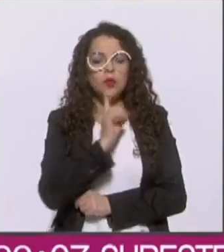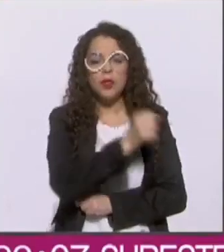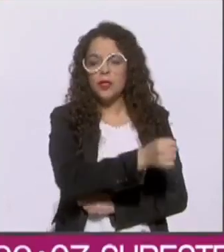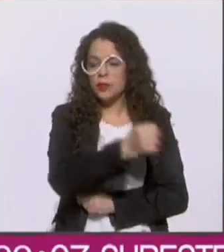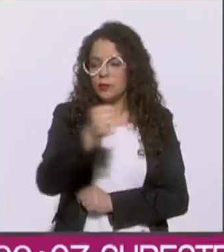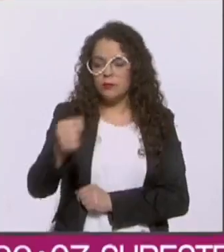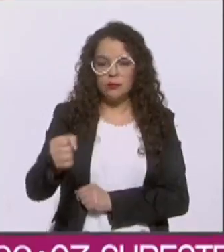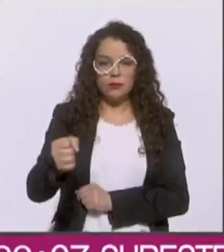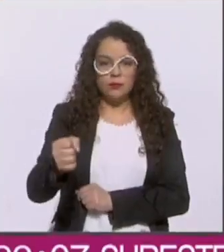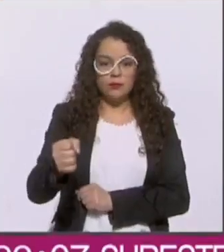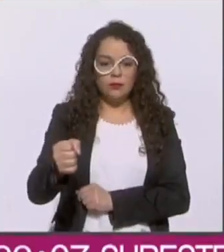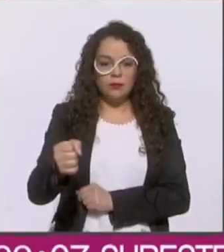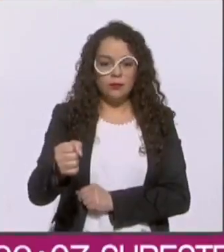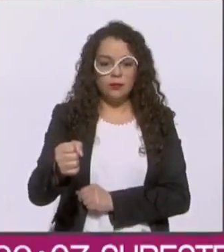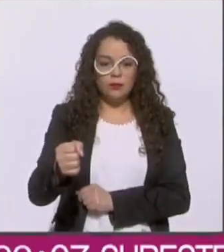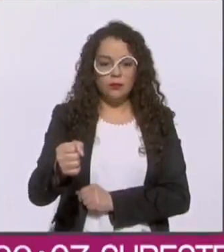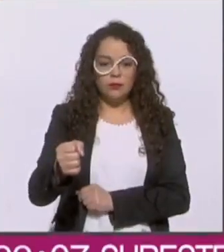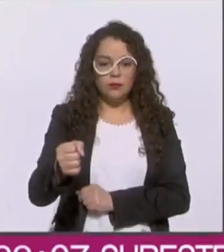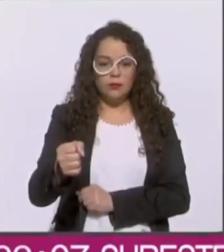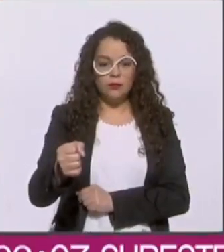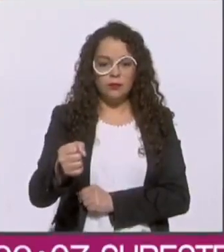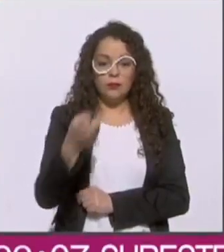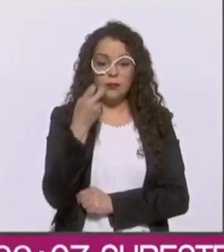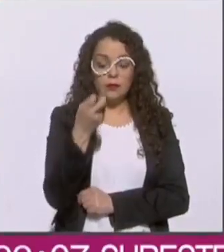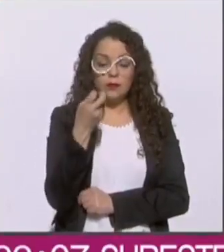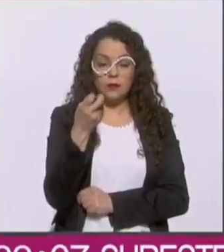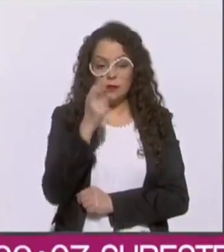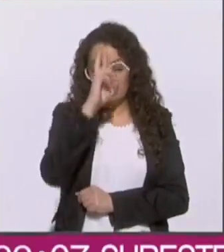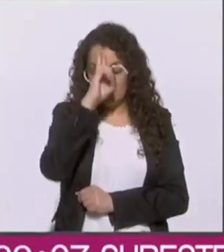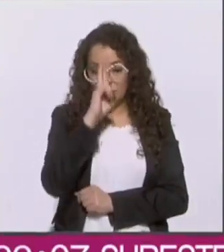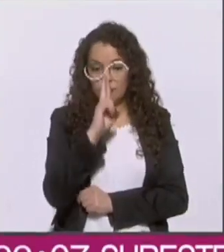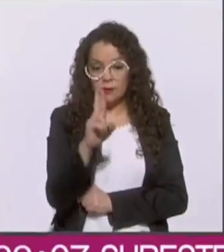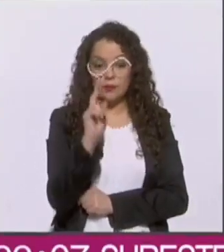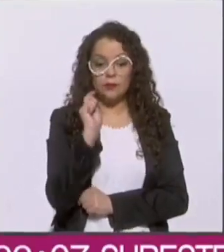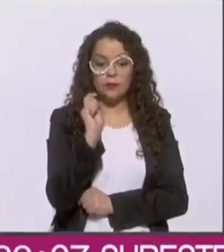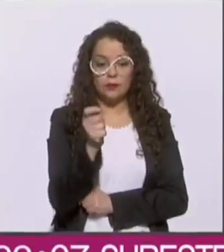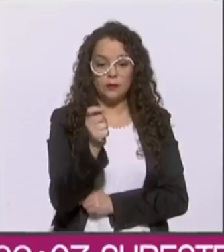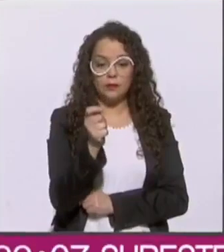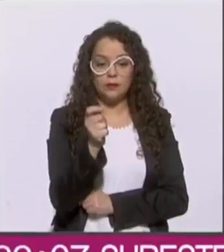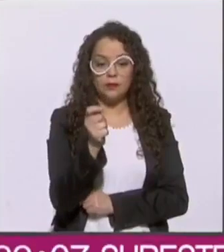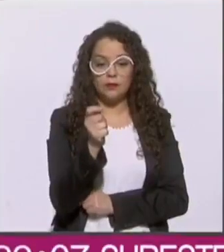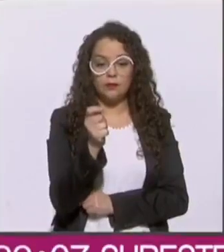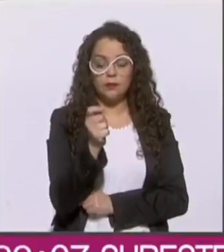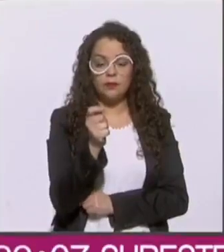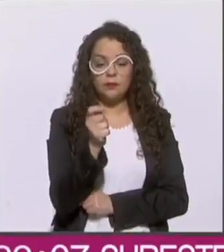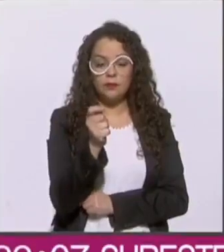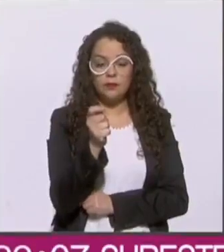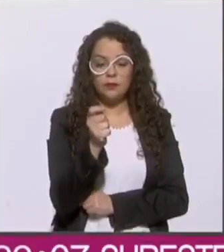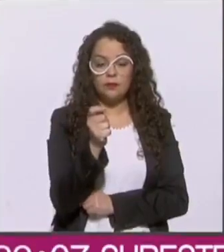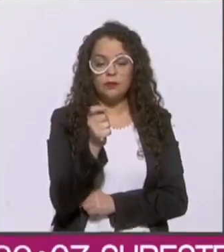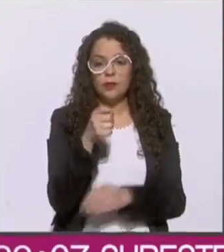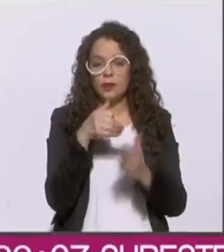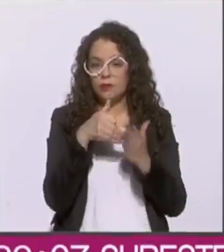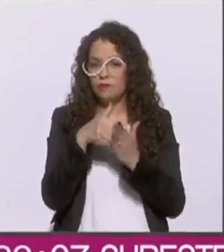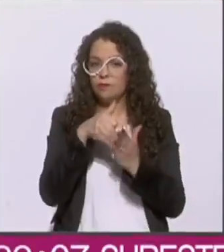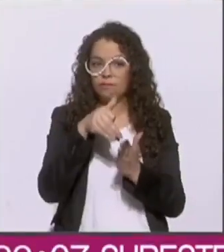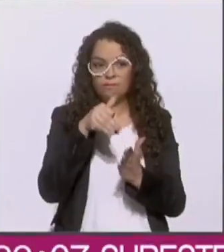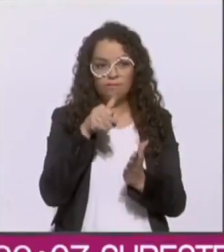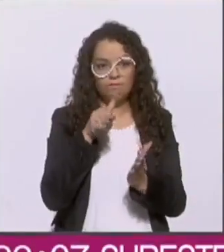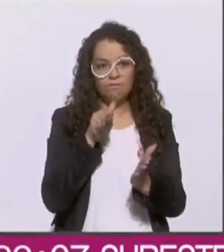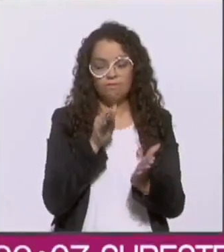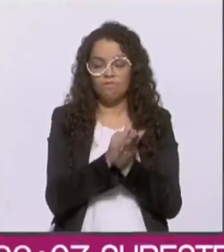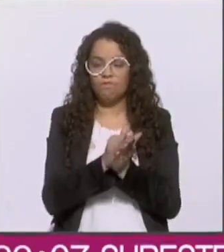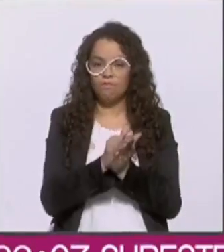pusieron por delante, ¿no?, las convicciones, los principios que se